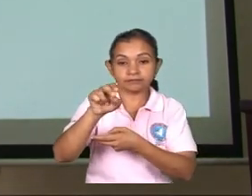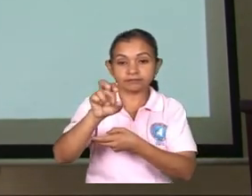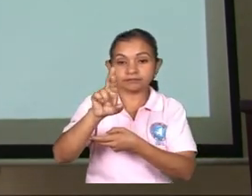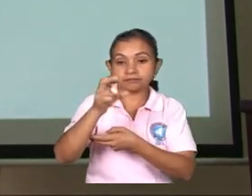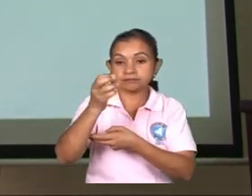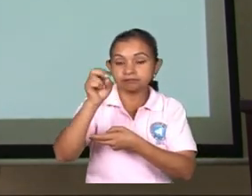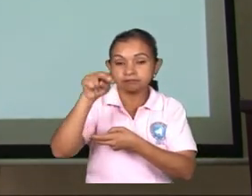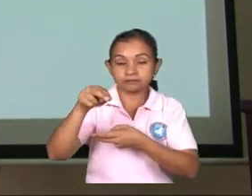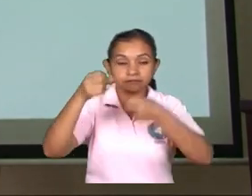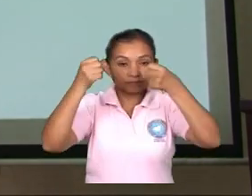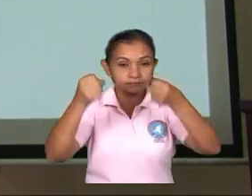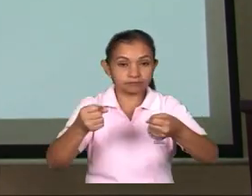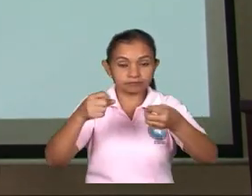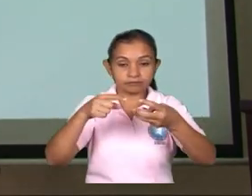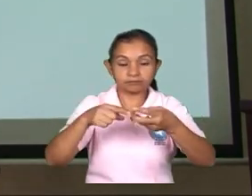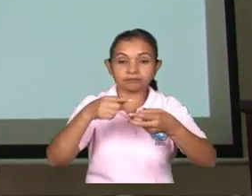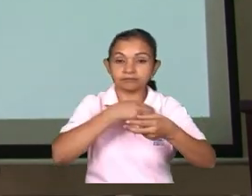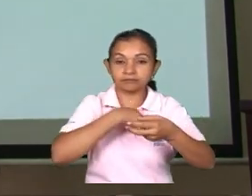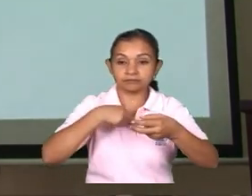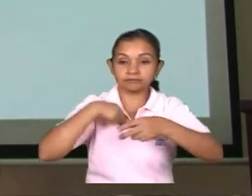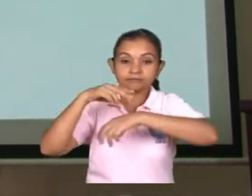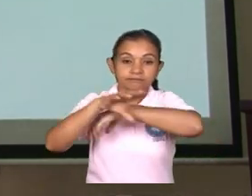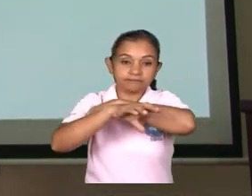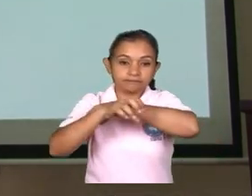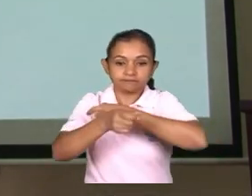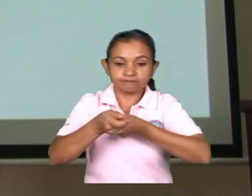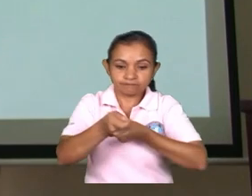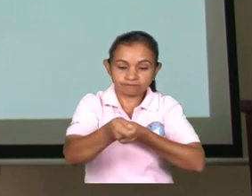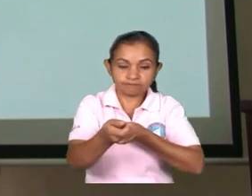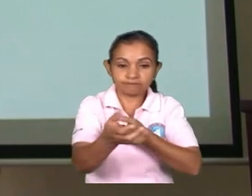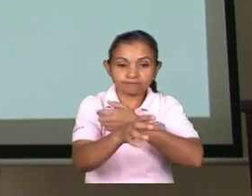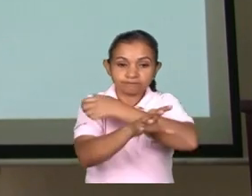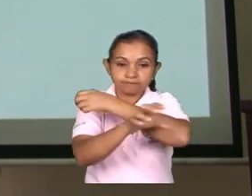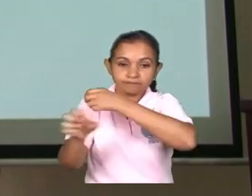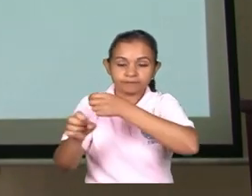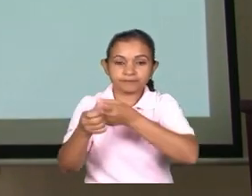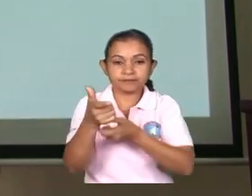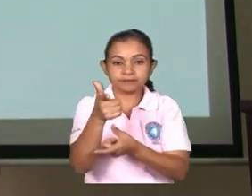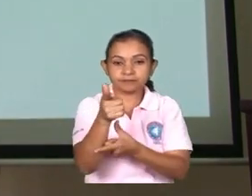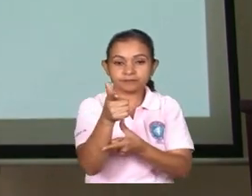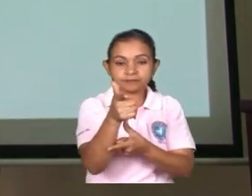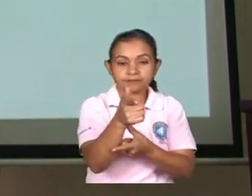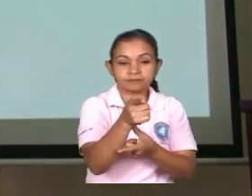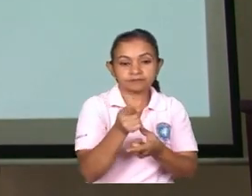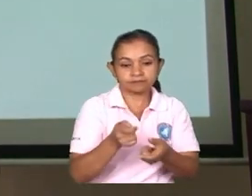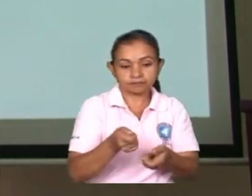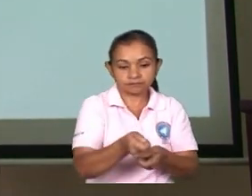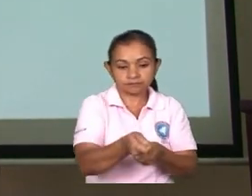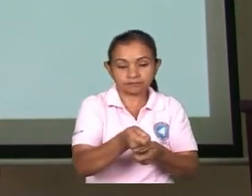Chávez, dedicados al robo con intimidación con arma blanca.